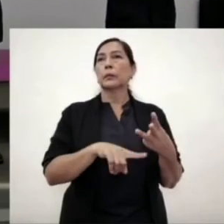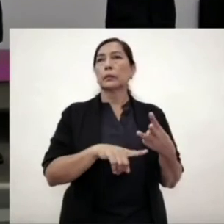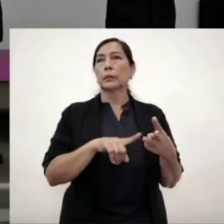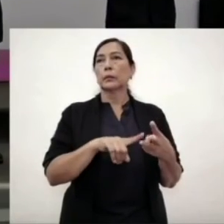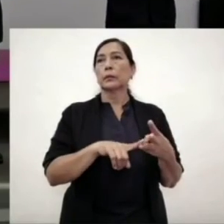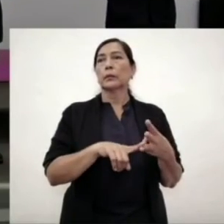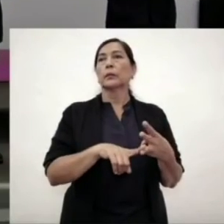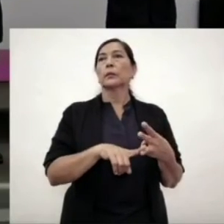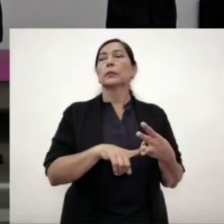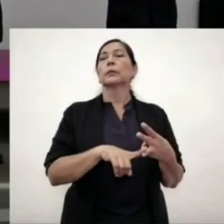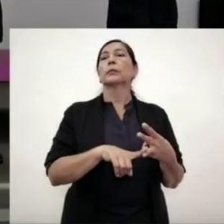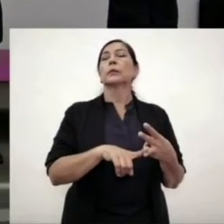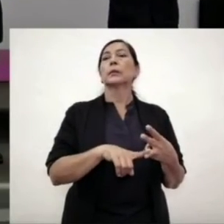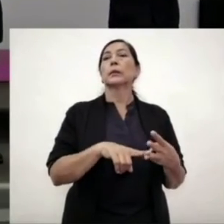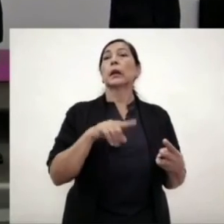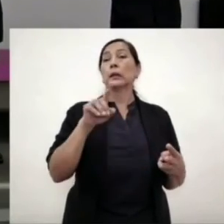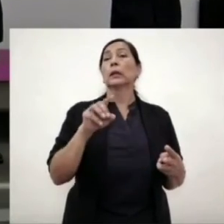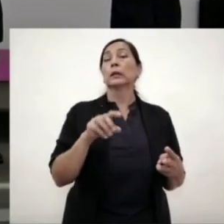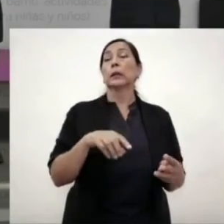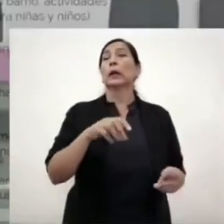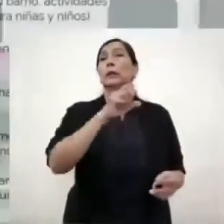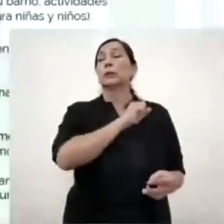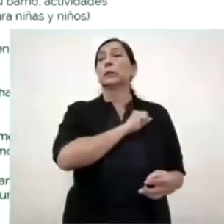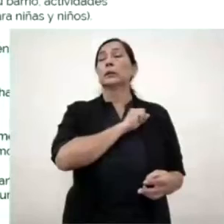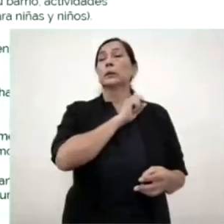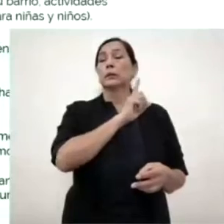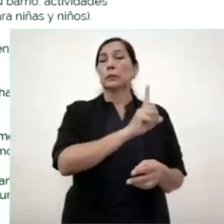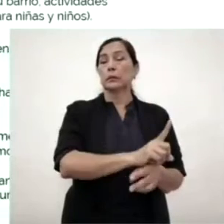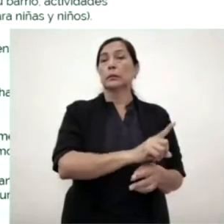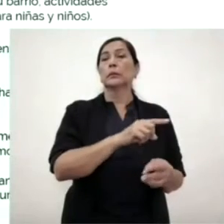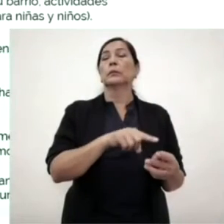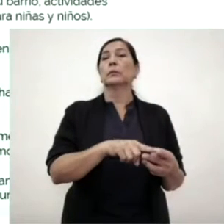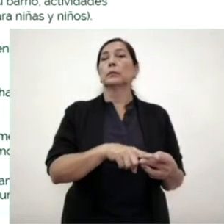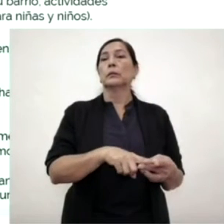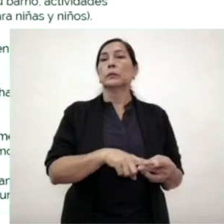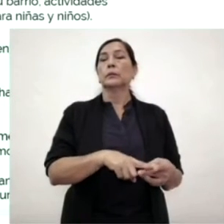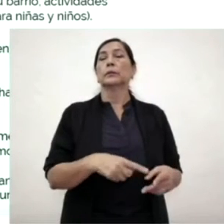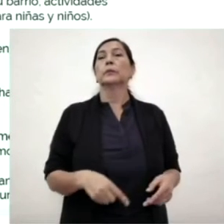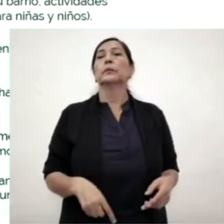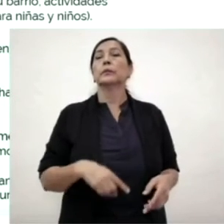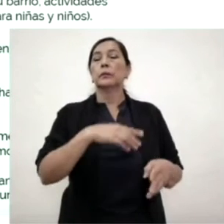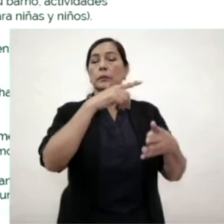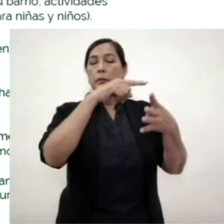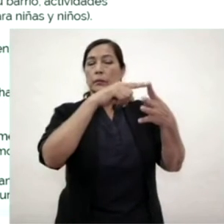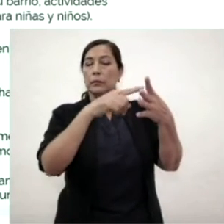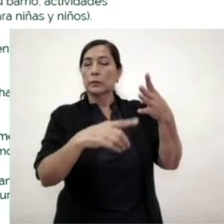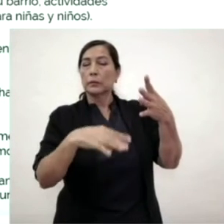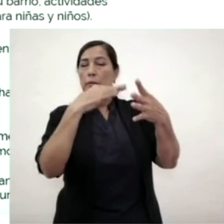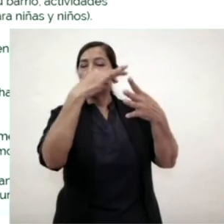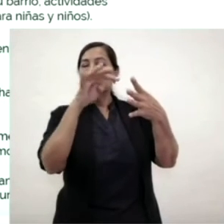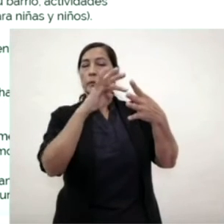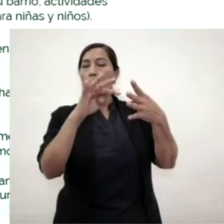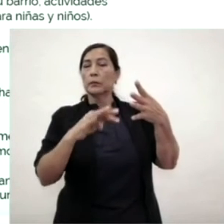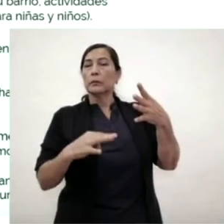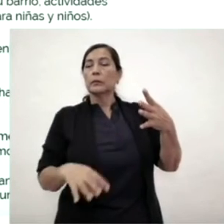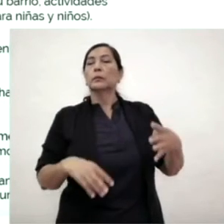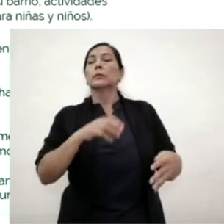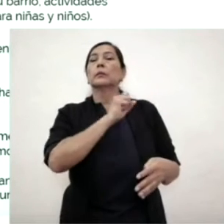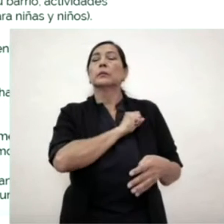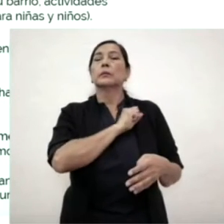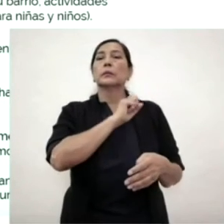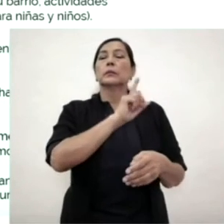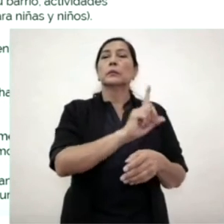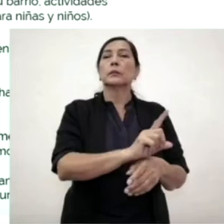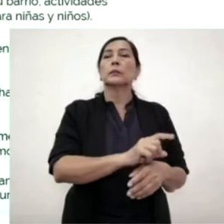el Secretario Estatal de Seguridad Pública, salud, aquí está. Atención de consulta médica mediante tráiler, centros de